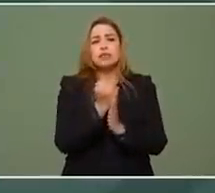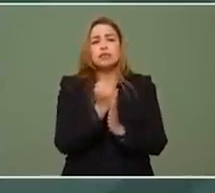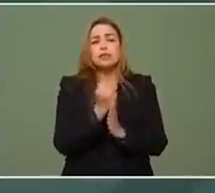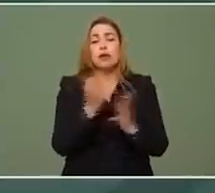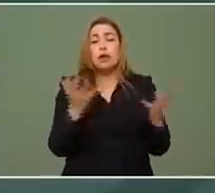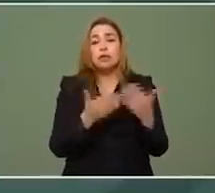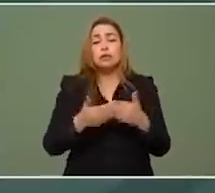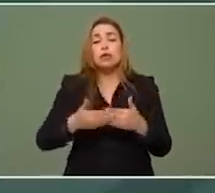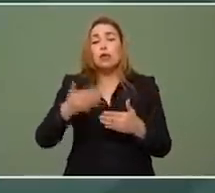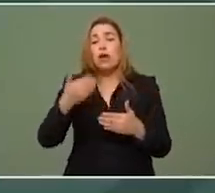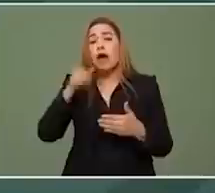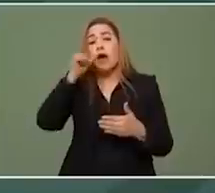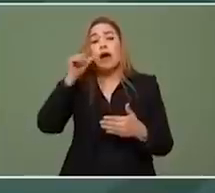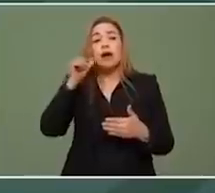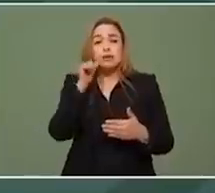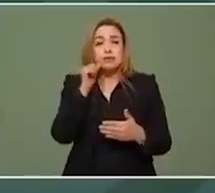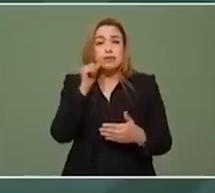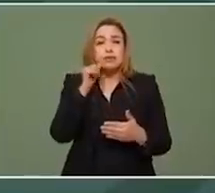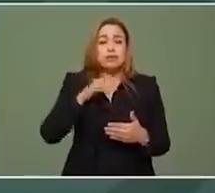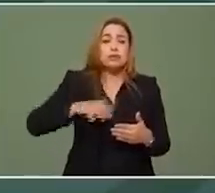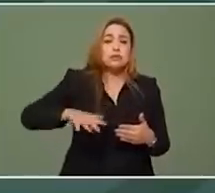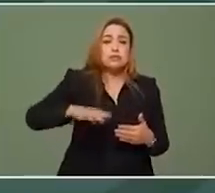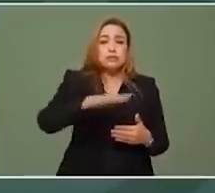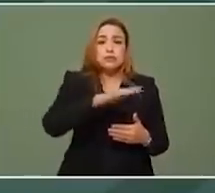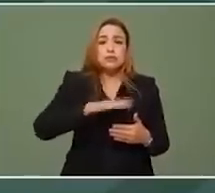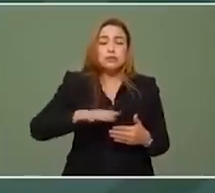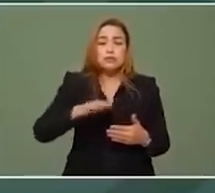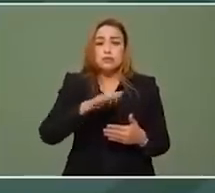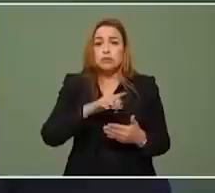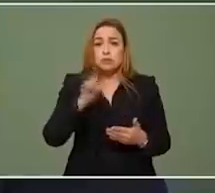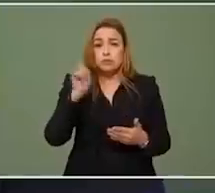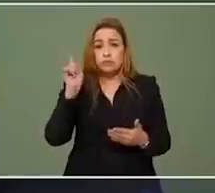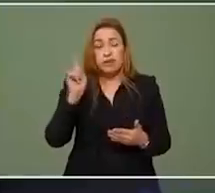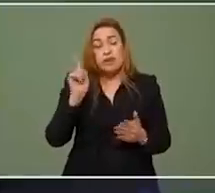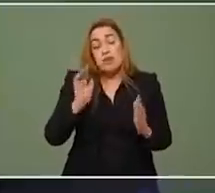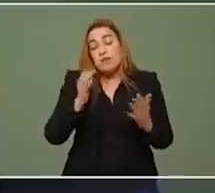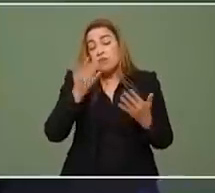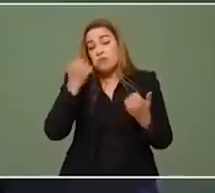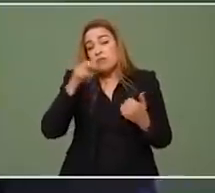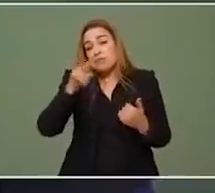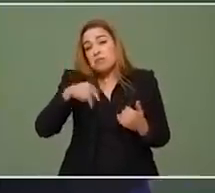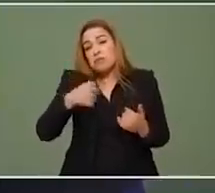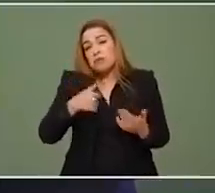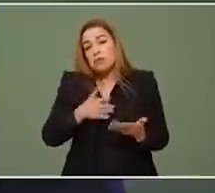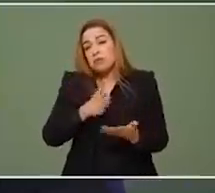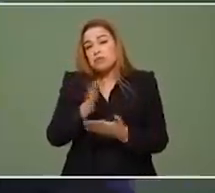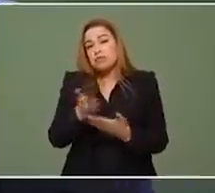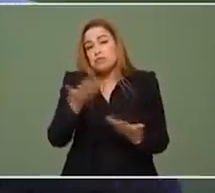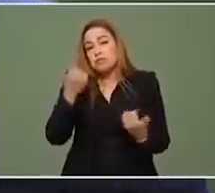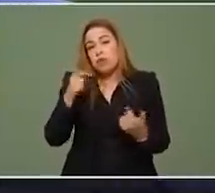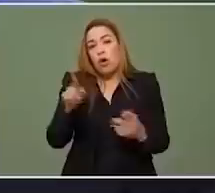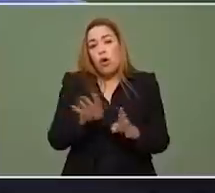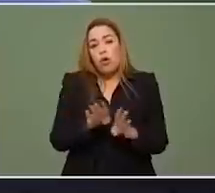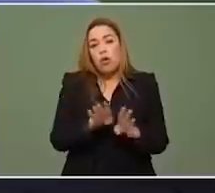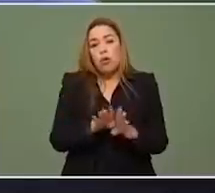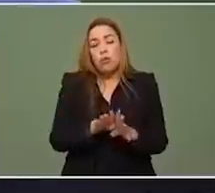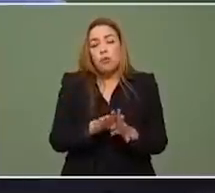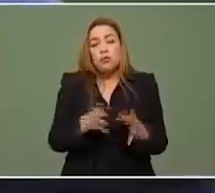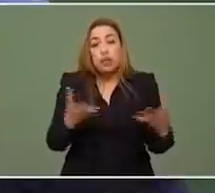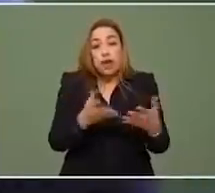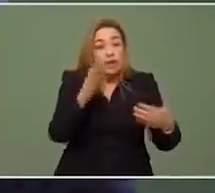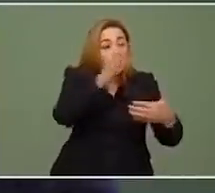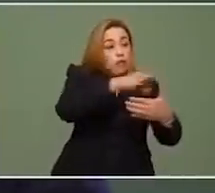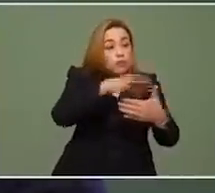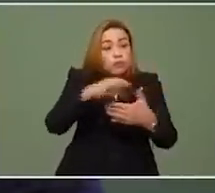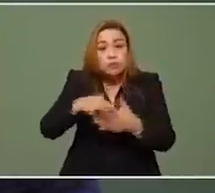legisladores no sé cómo estuvo la votación se necesitaba mayoría